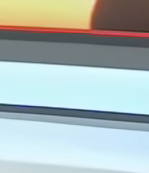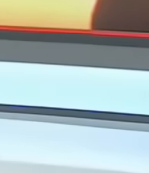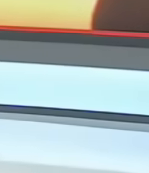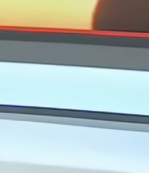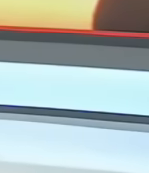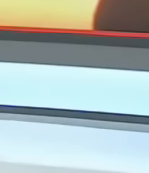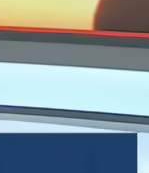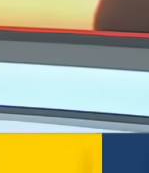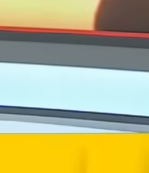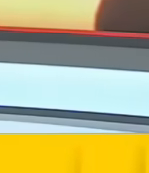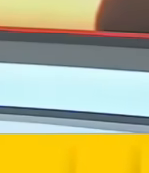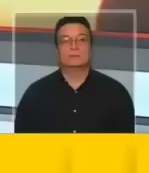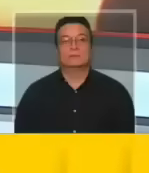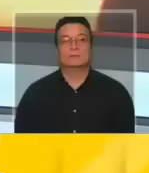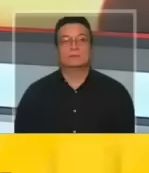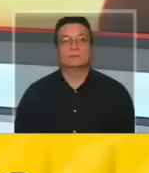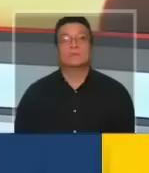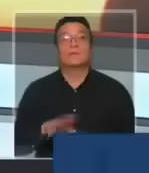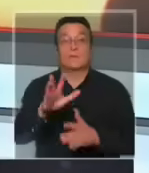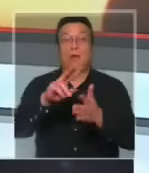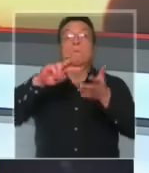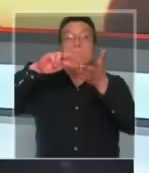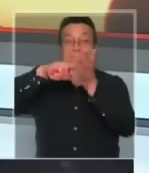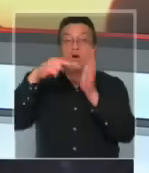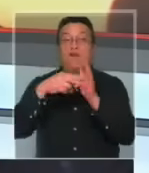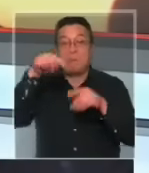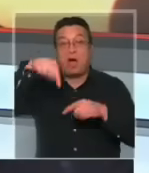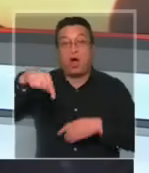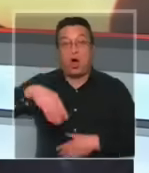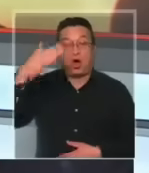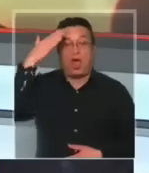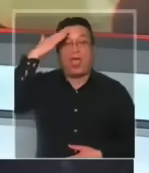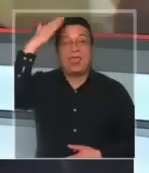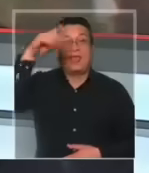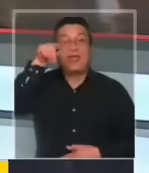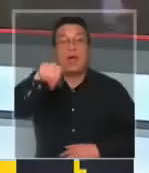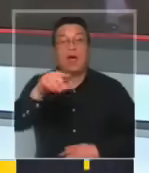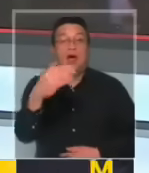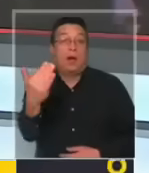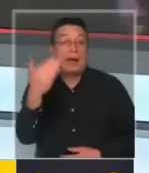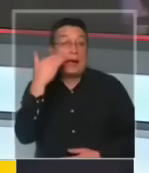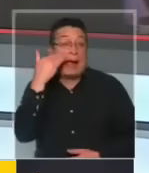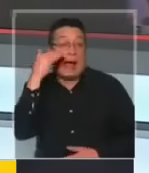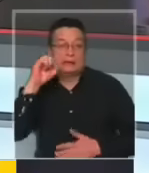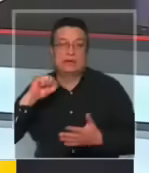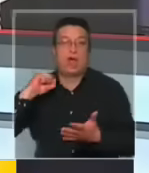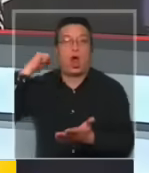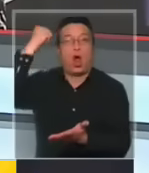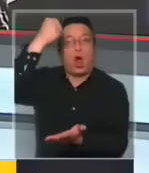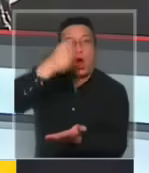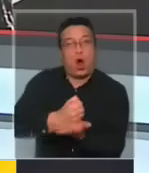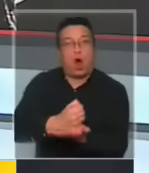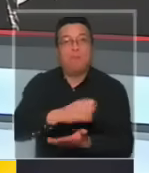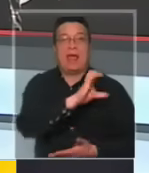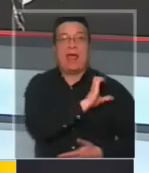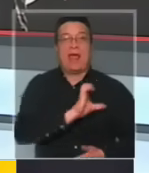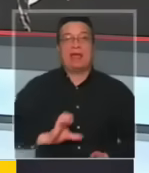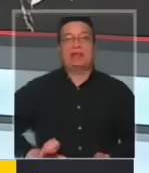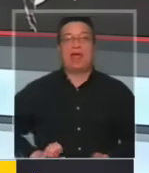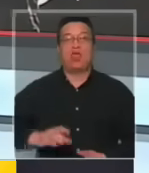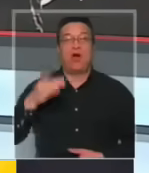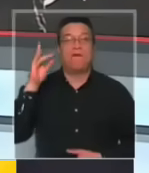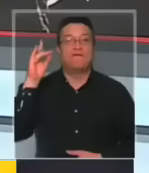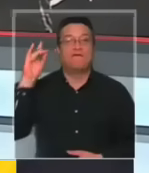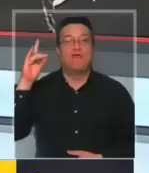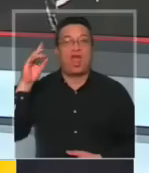están ustedes? Buenas noches. Efectivamente, una crisis se vivió durante esta jornada tras el intento de un golpe de Estado en Bolivia que mantuvo a ese país vecino en los